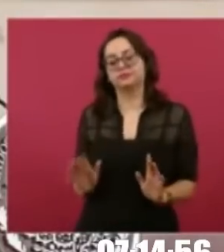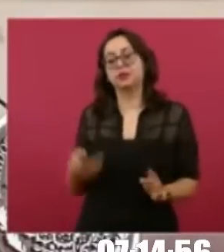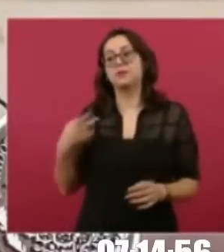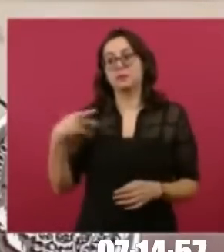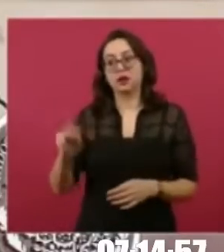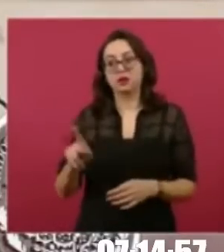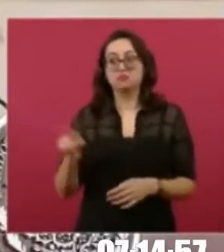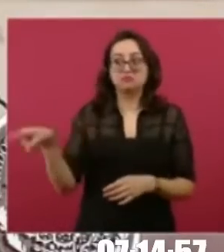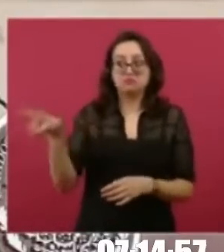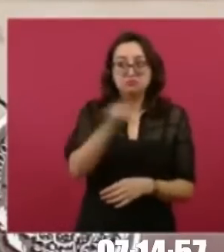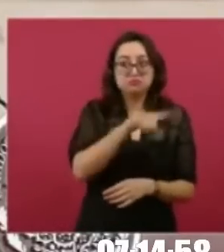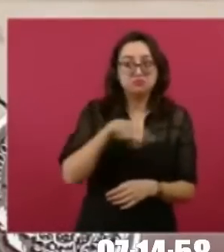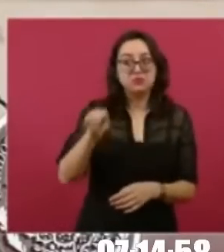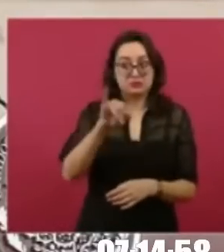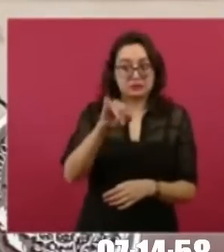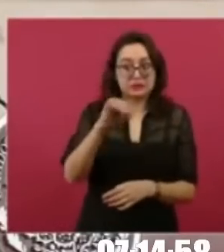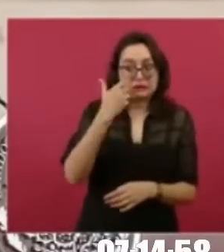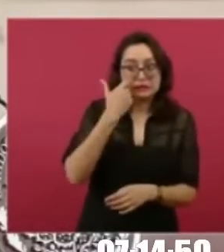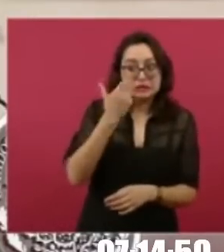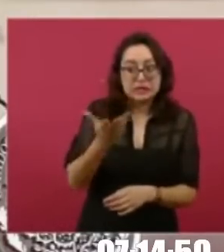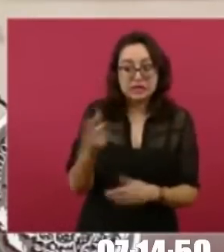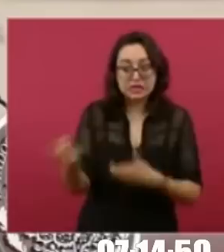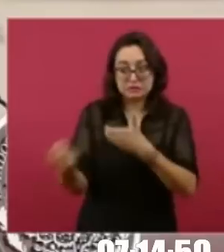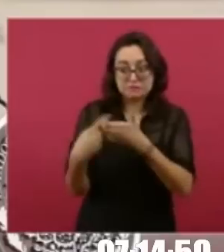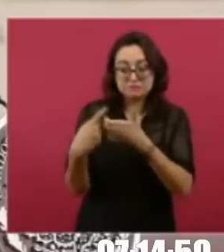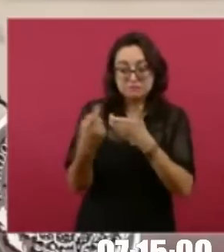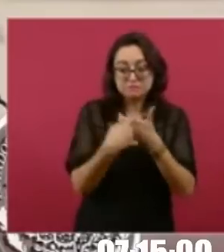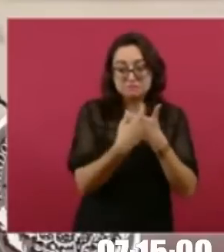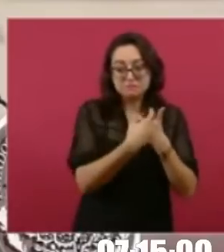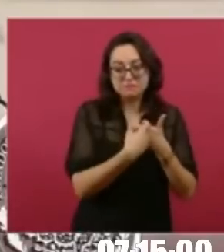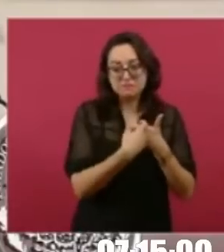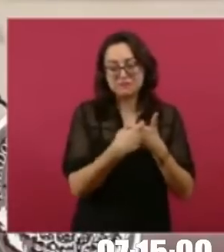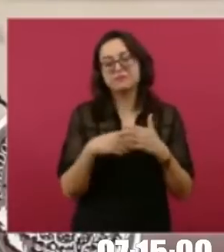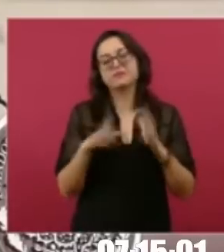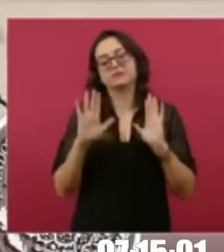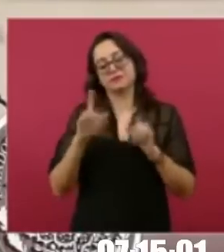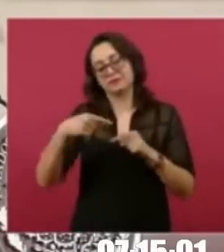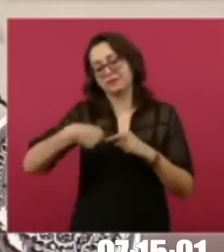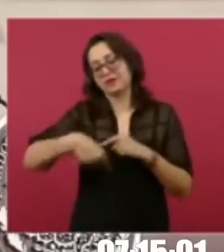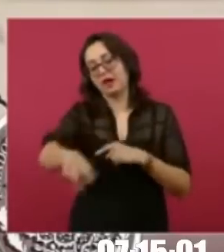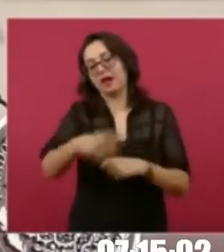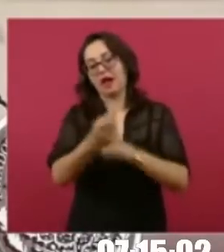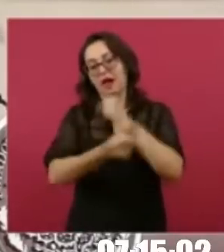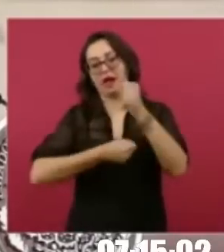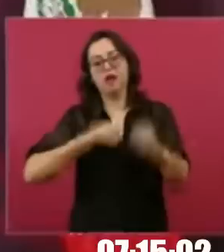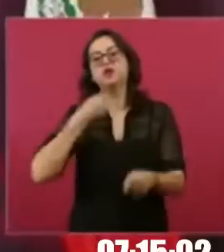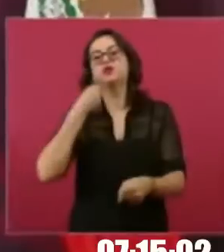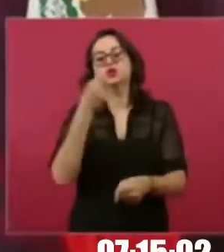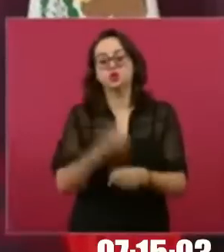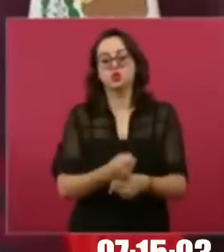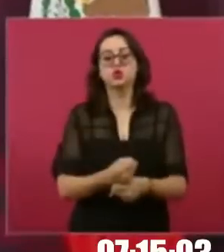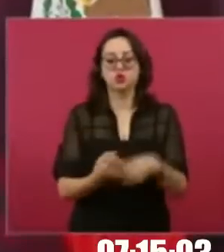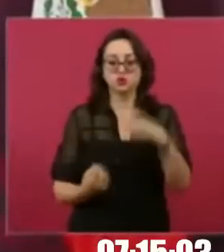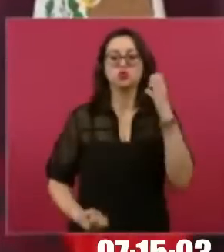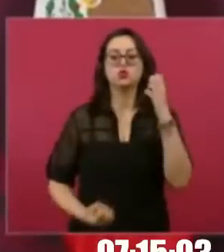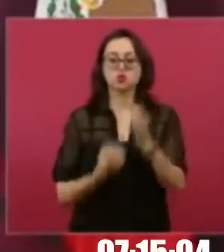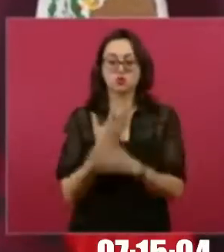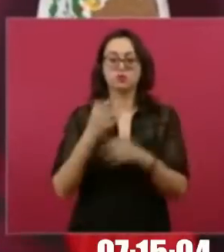funcionando este nuevo sistema que incluye